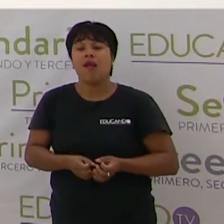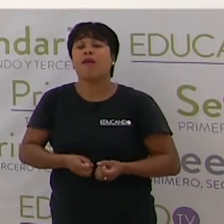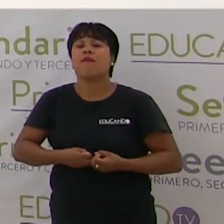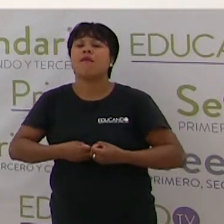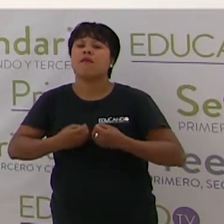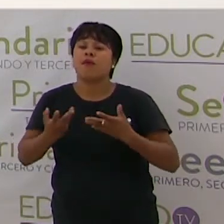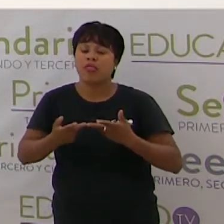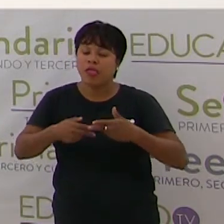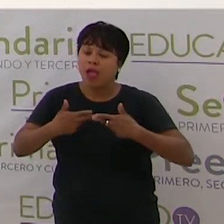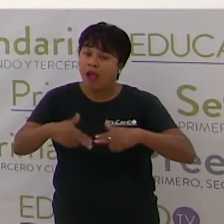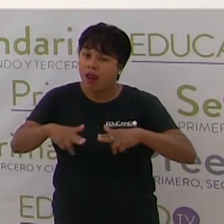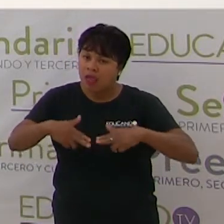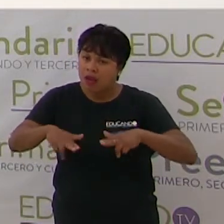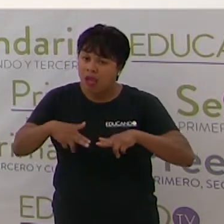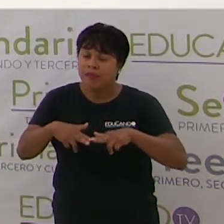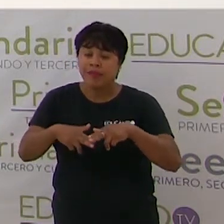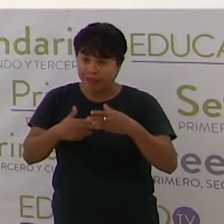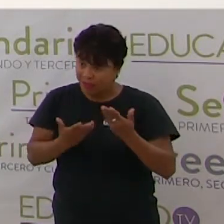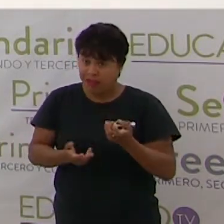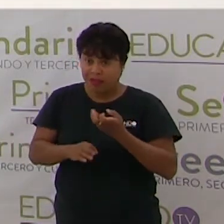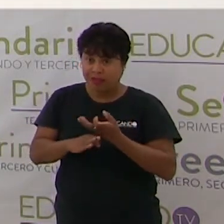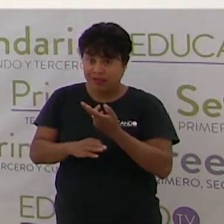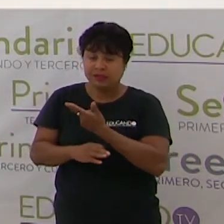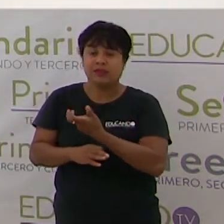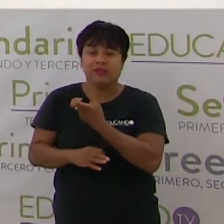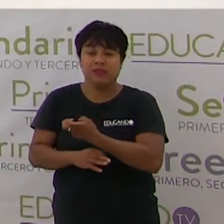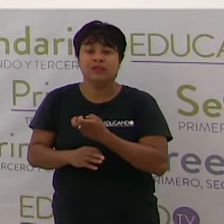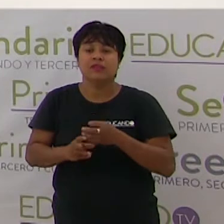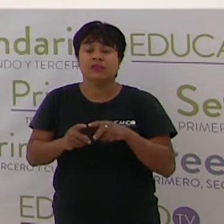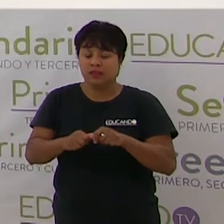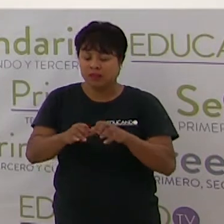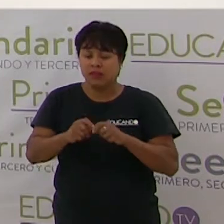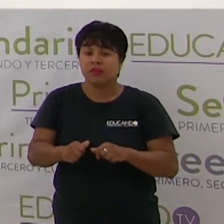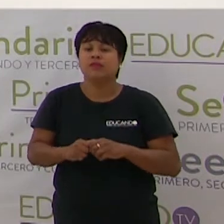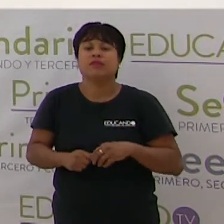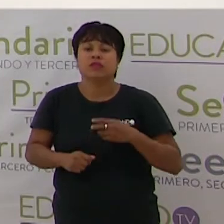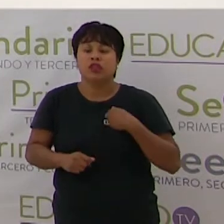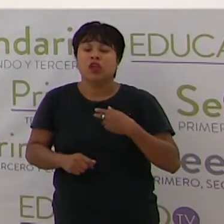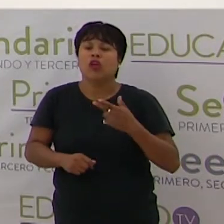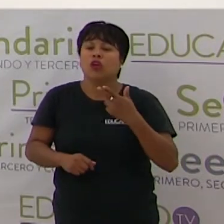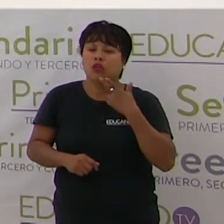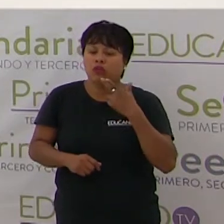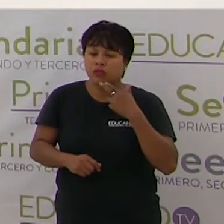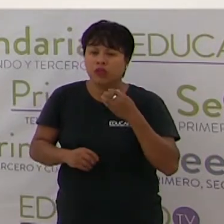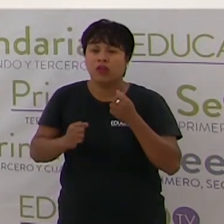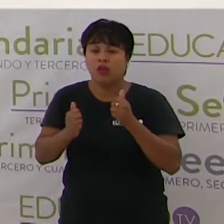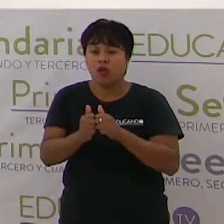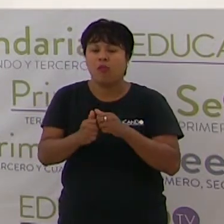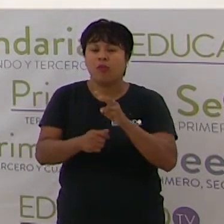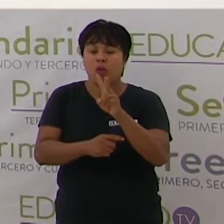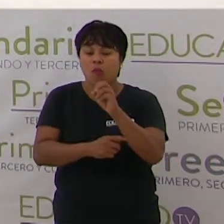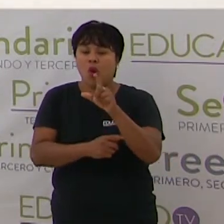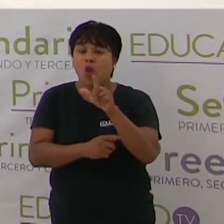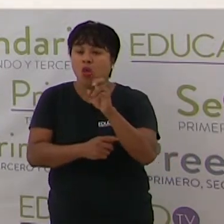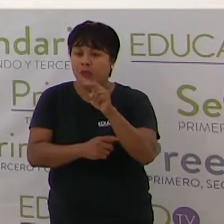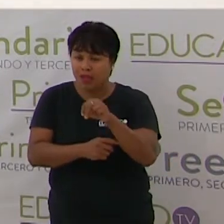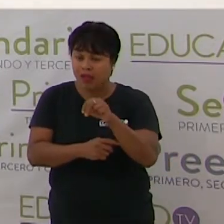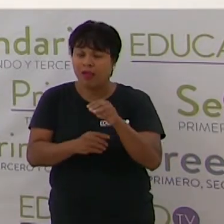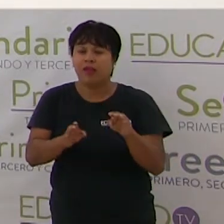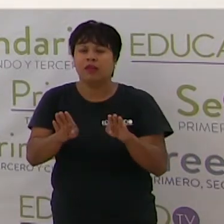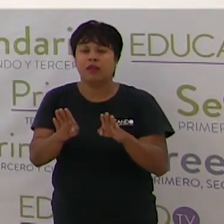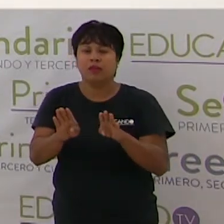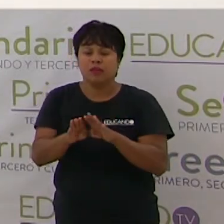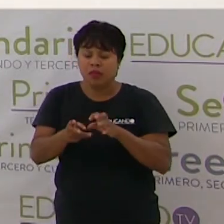de harina. Y aquí está. Ya volví, ocupé con el volumen de este cuerpo